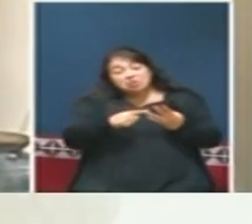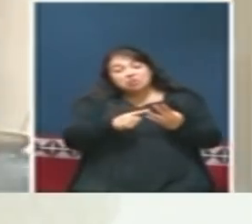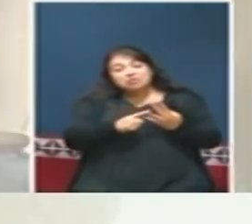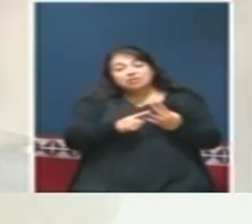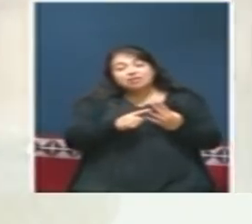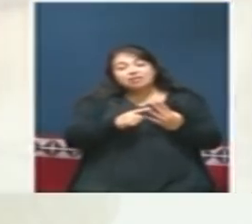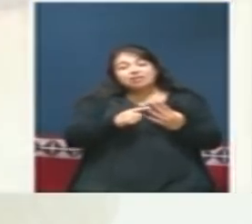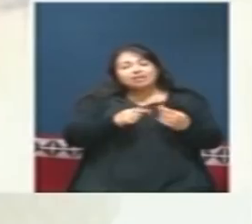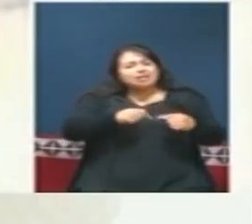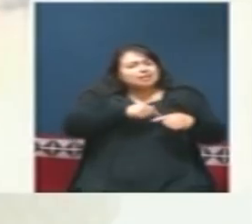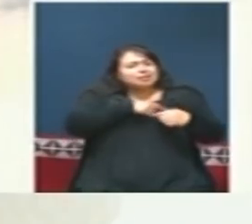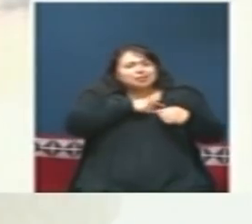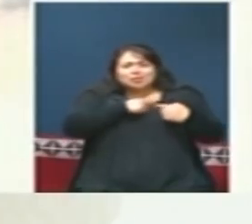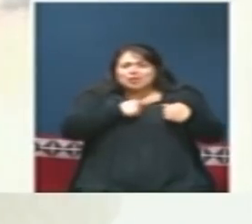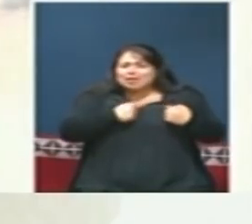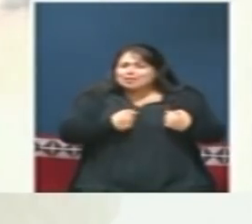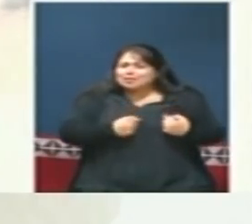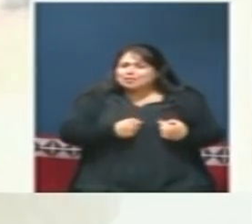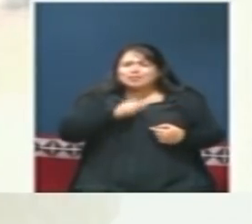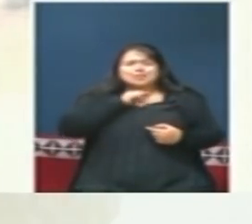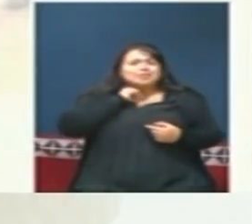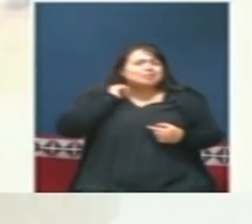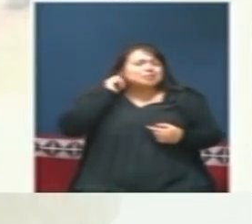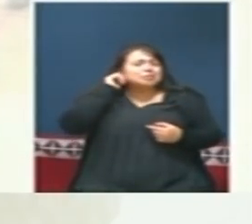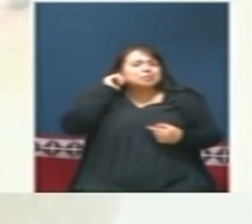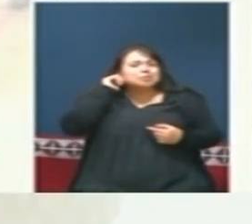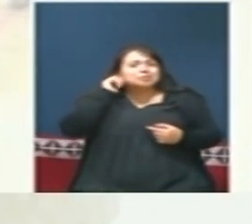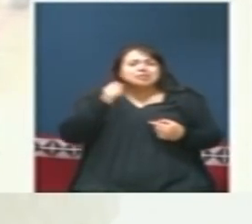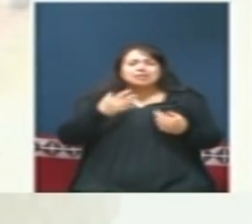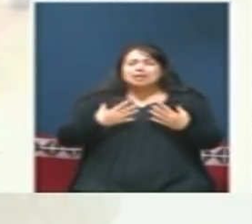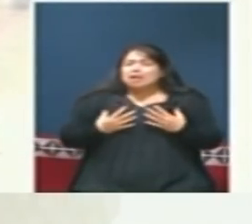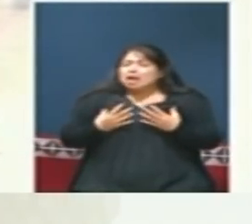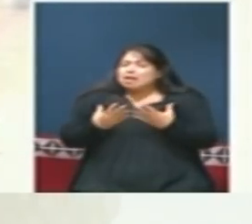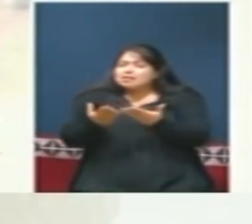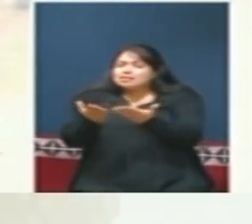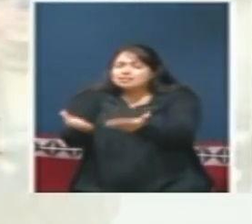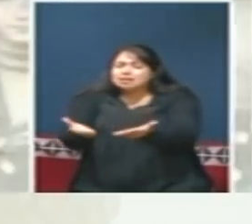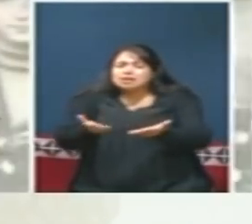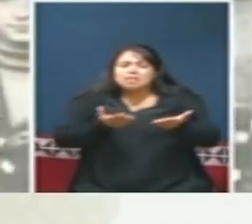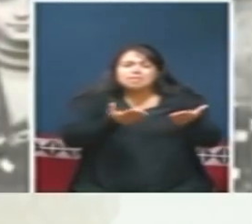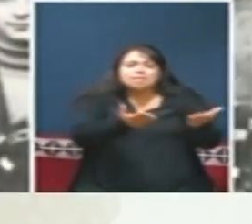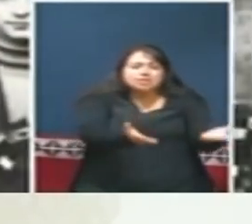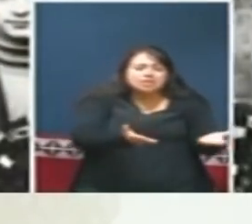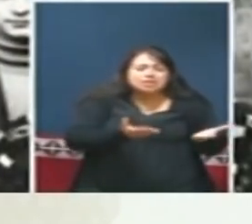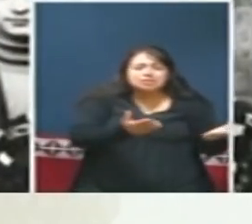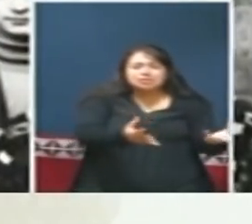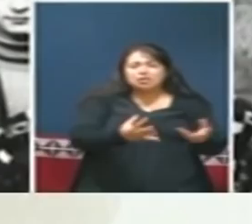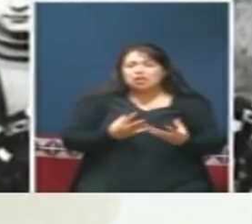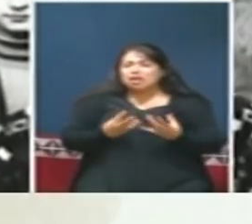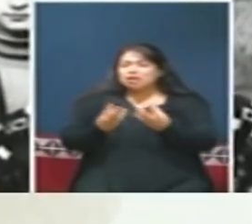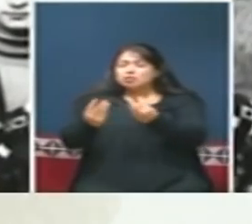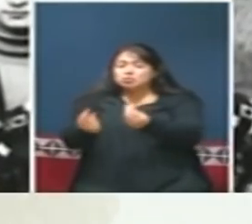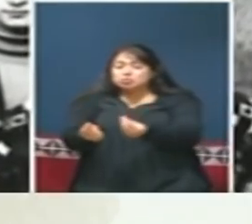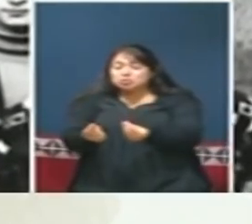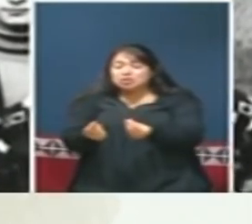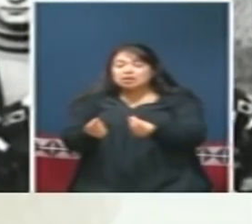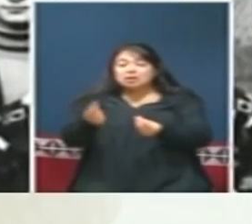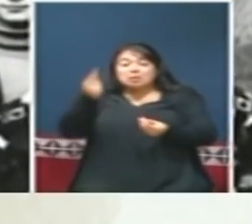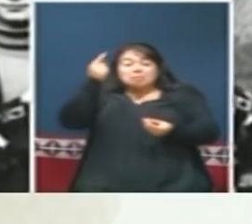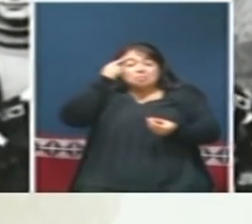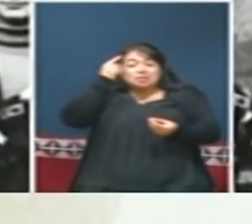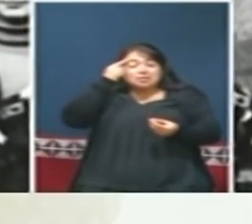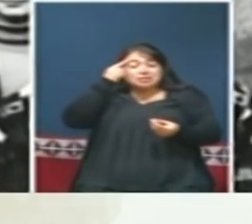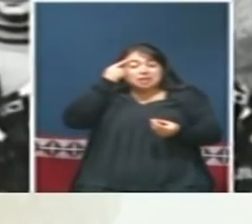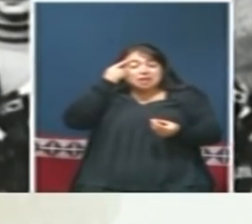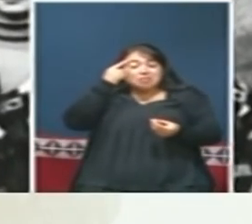incomparable, el corazón que tenía para darse con la gente, a pesar de que él venía de un país diferente al